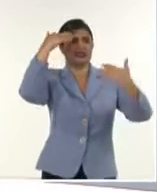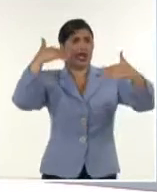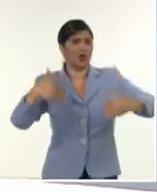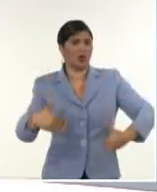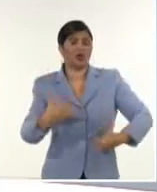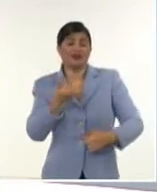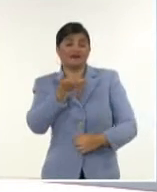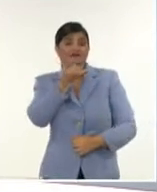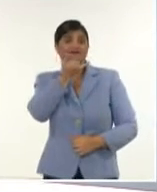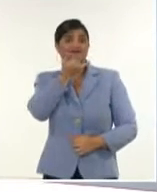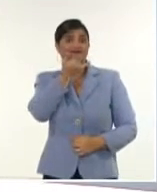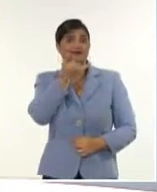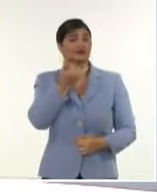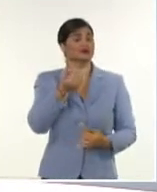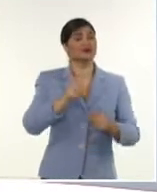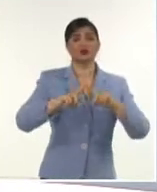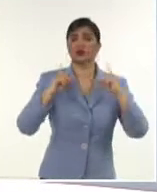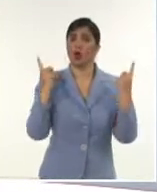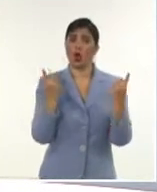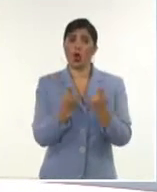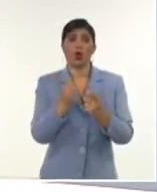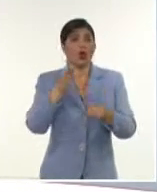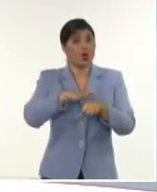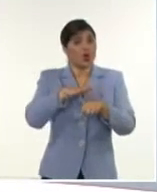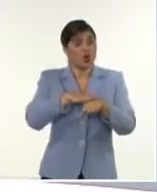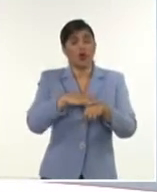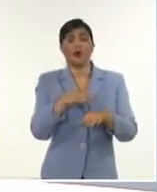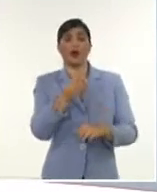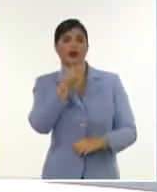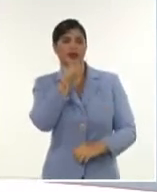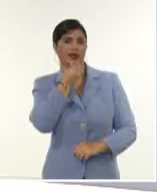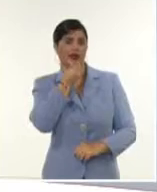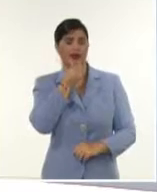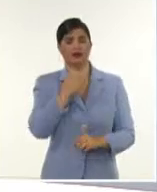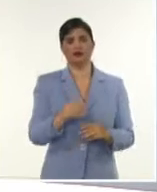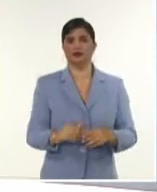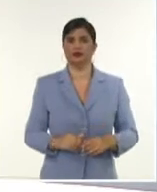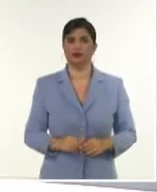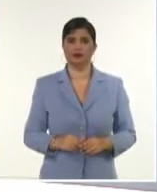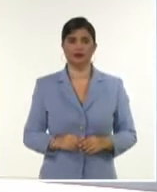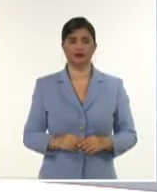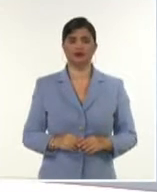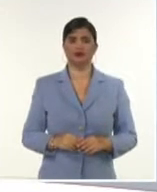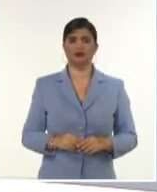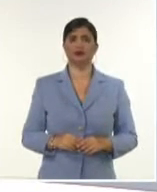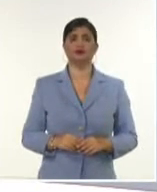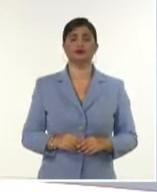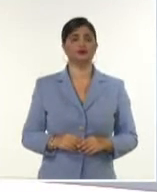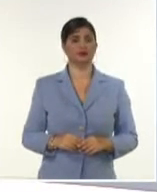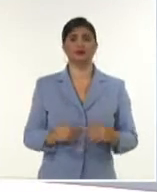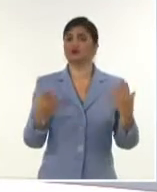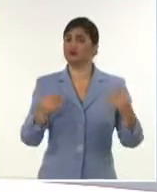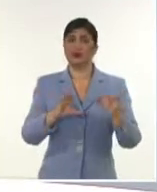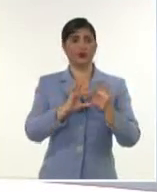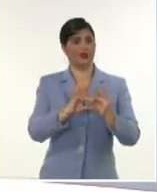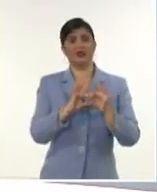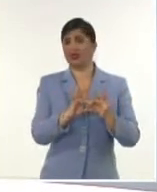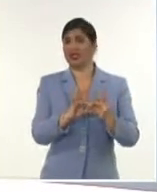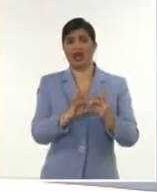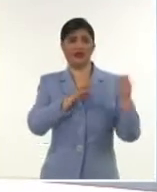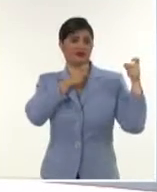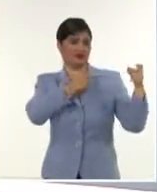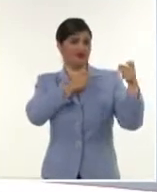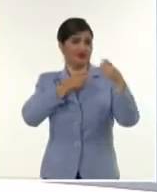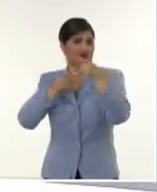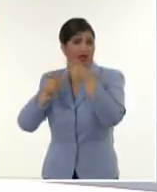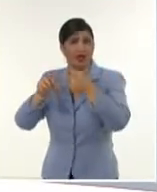sido igual y gracias a esa forma de los grandes decisores políticos de criticar, sí, pero suavecito, lo que es a todas luces un